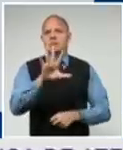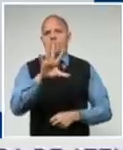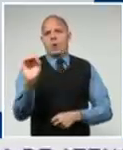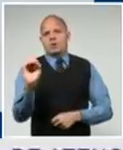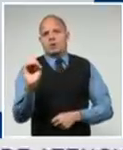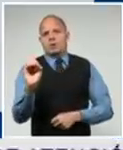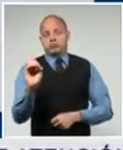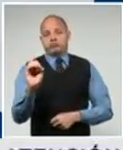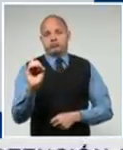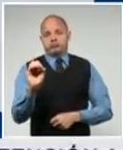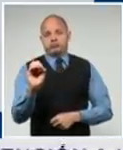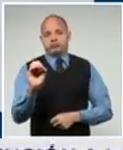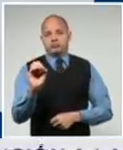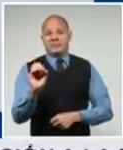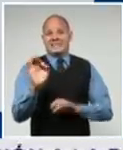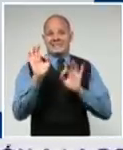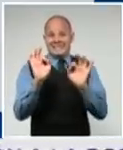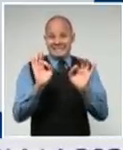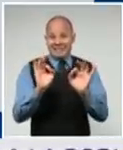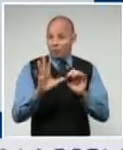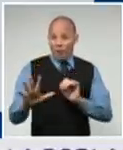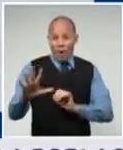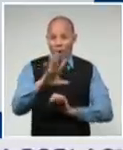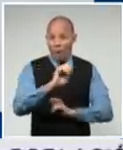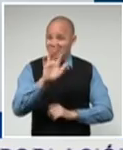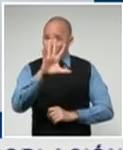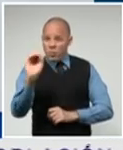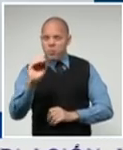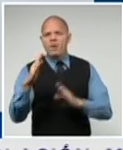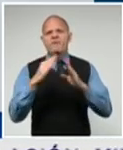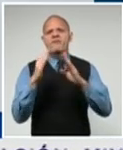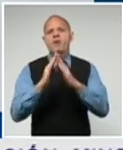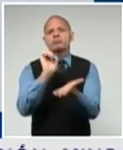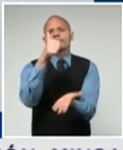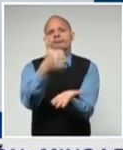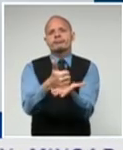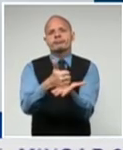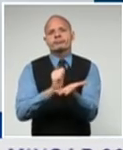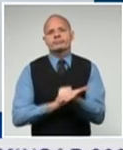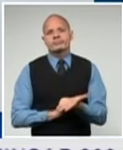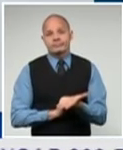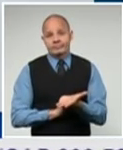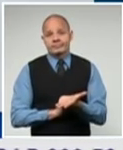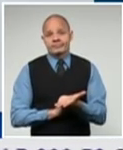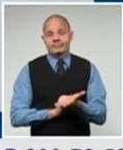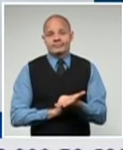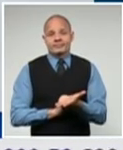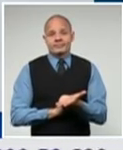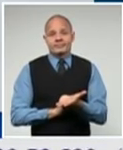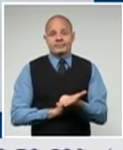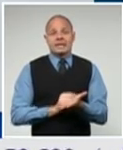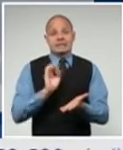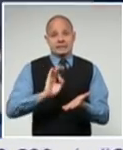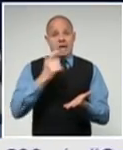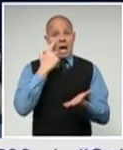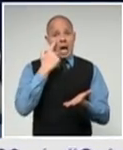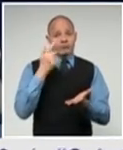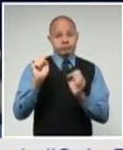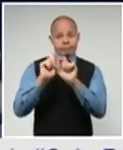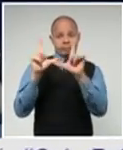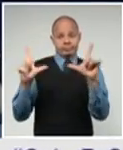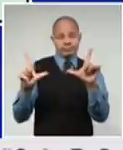al municipio de Ciego de Ávila, que si lo vemos en el mapa de la provincia de Ciego de